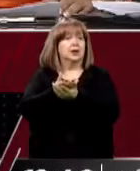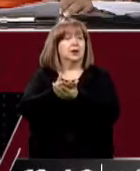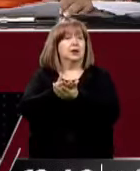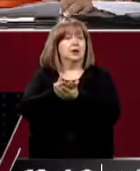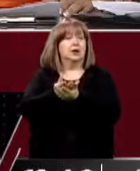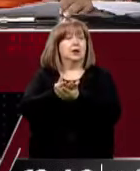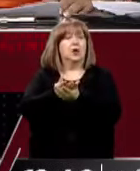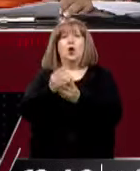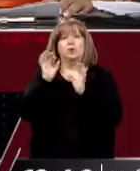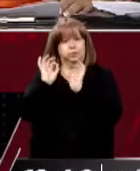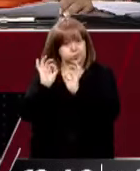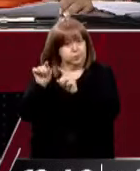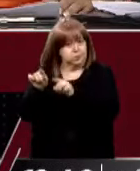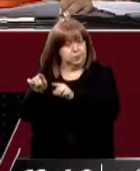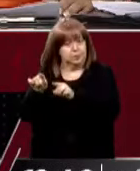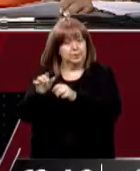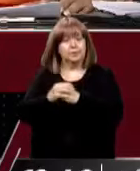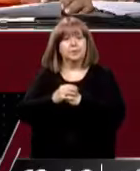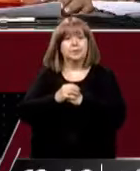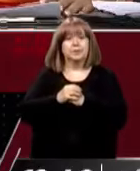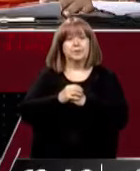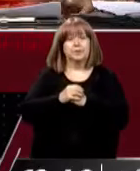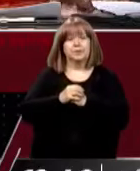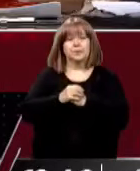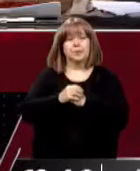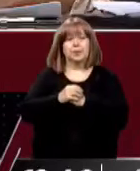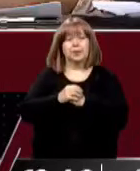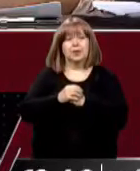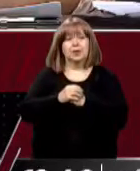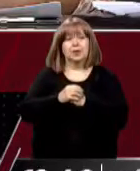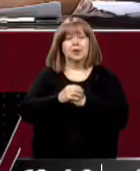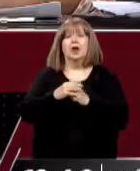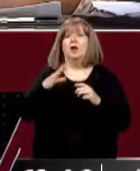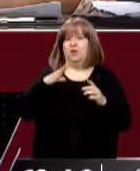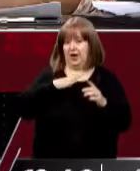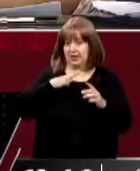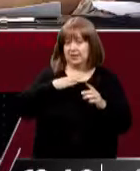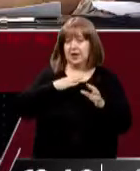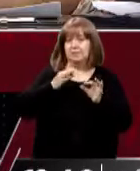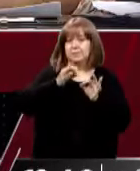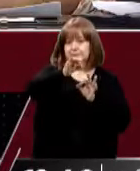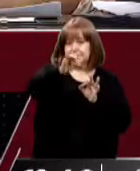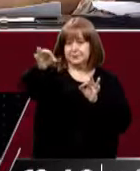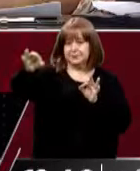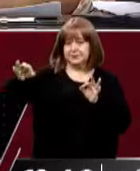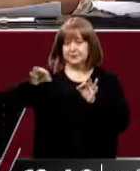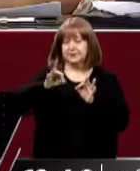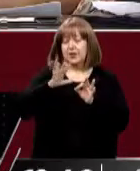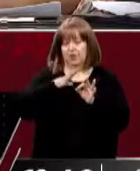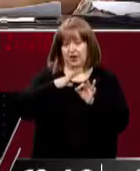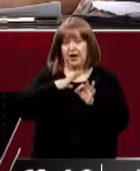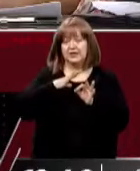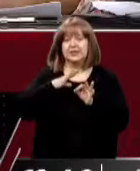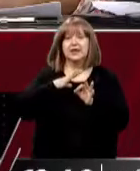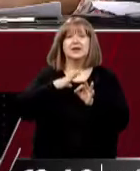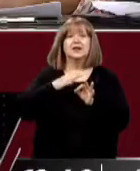medianamente medida y cuantificada? Estamos en ese proceso de medición. De hecho, a la